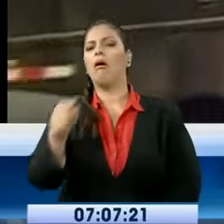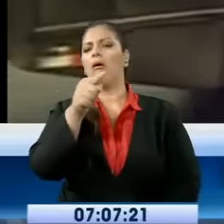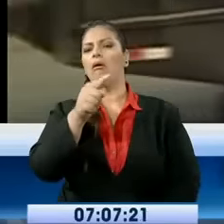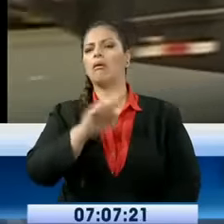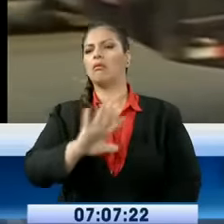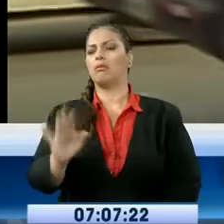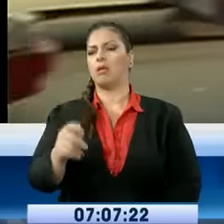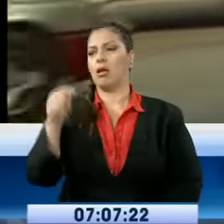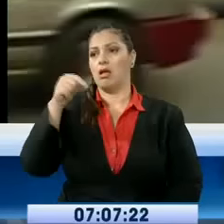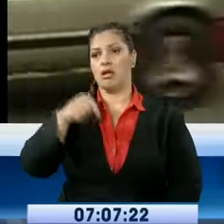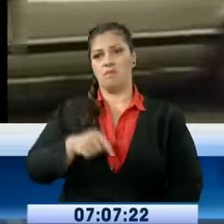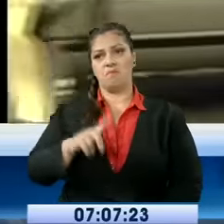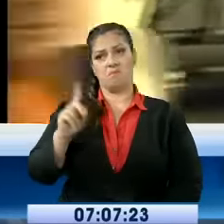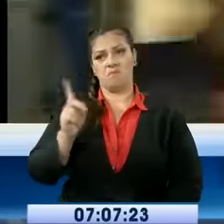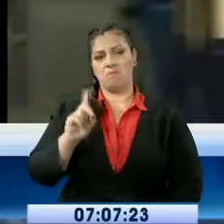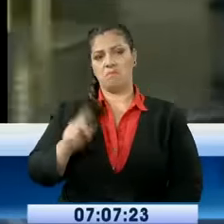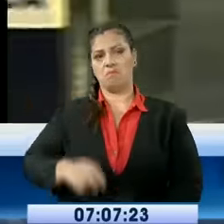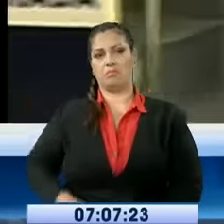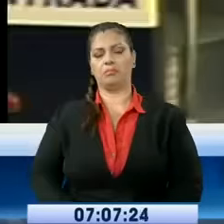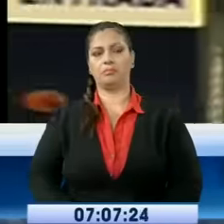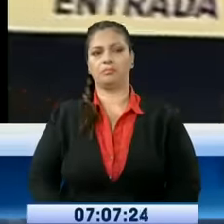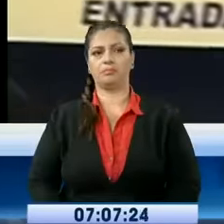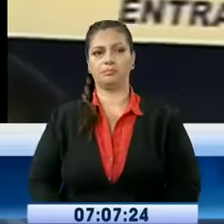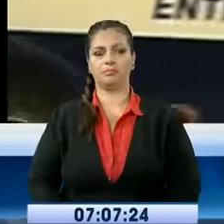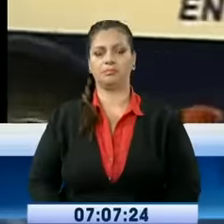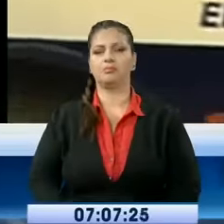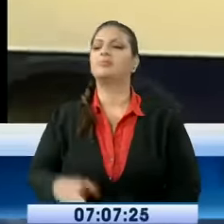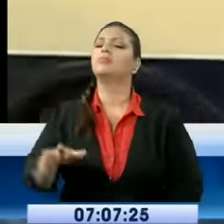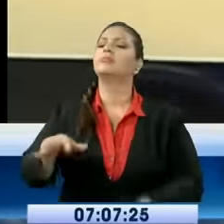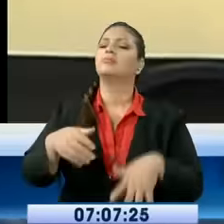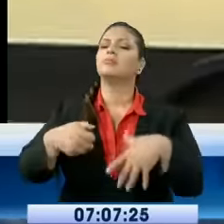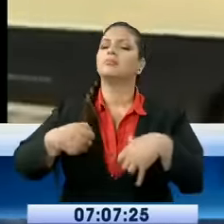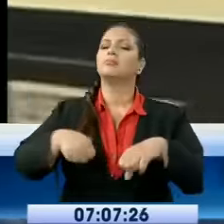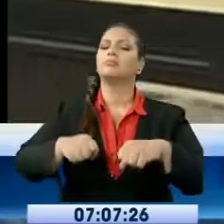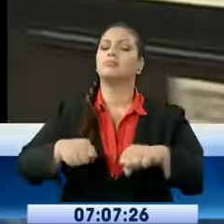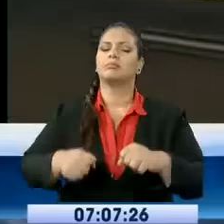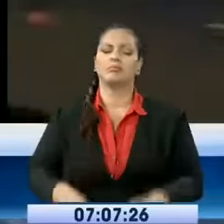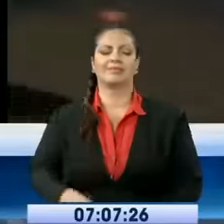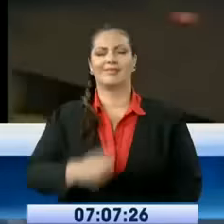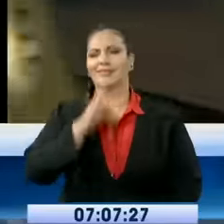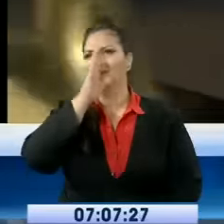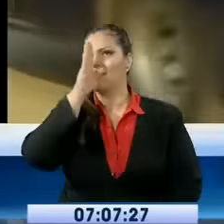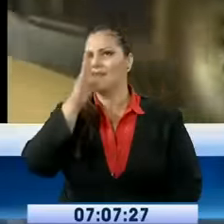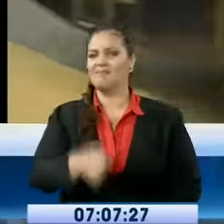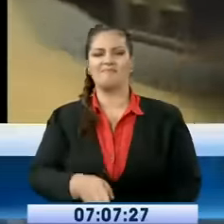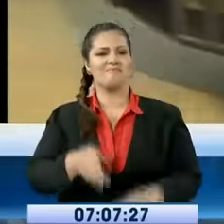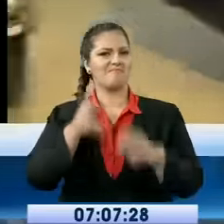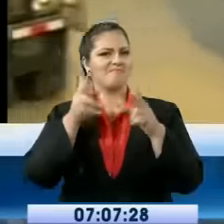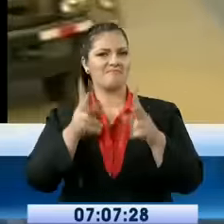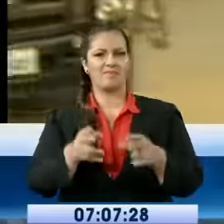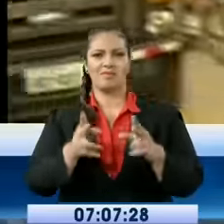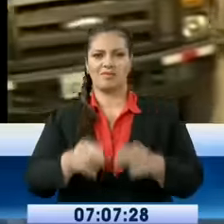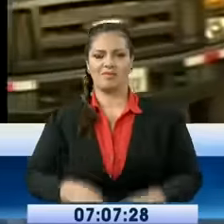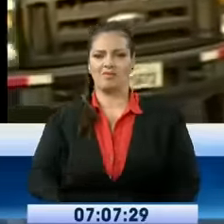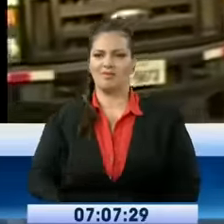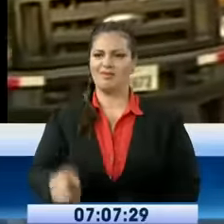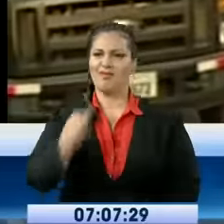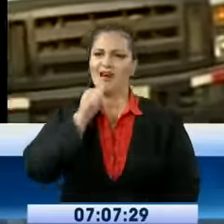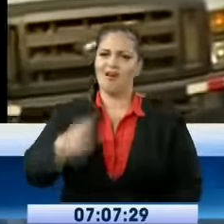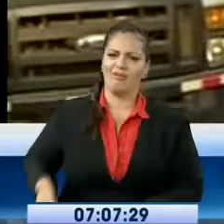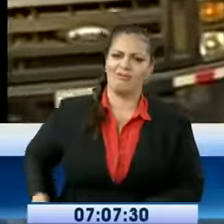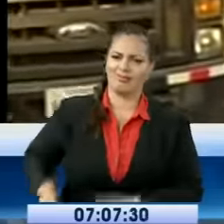¿Y las motocicletas? Es como siempre, de costumbre, hacen lo mismo. Todo un siempre. ¿Estás jugando carnaval aquí afuera?